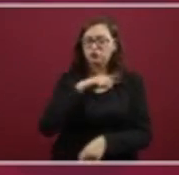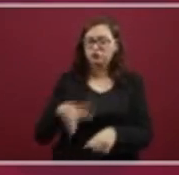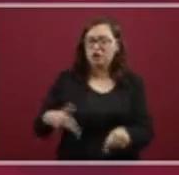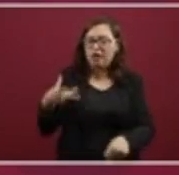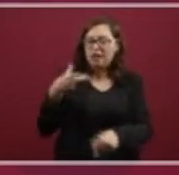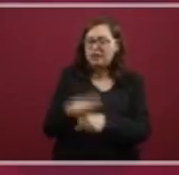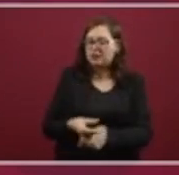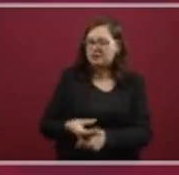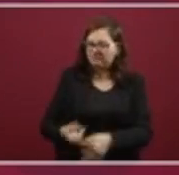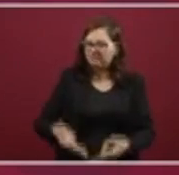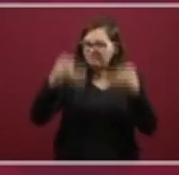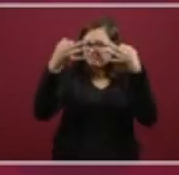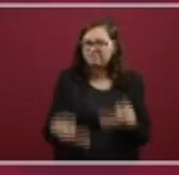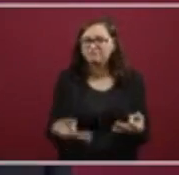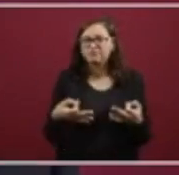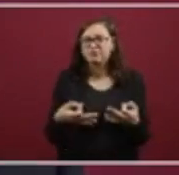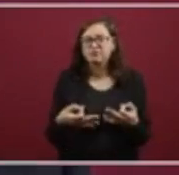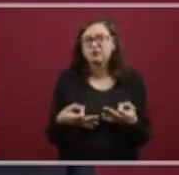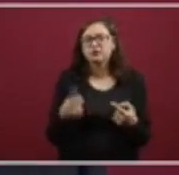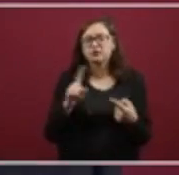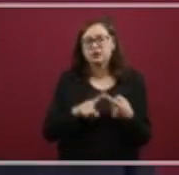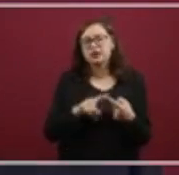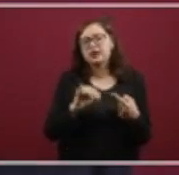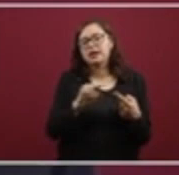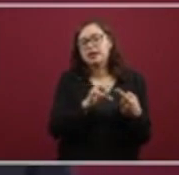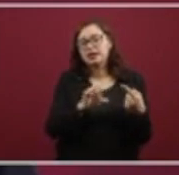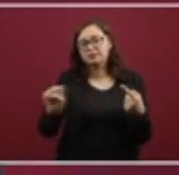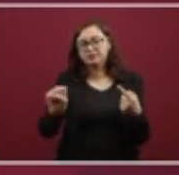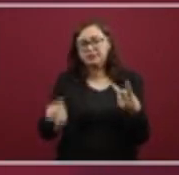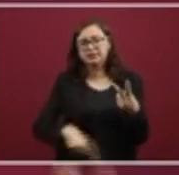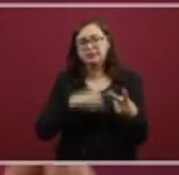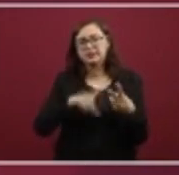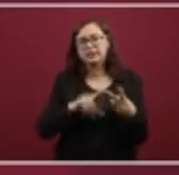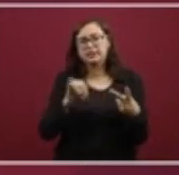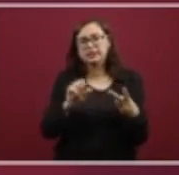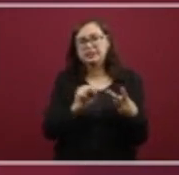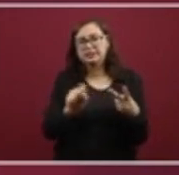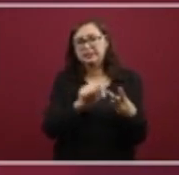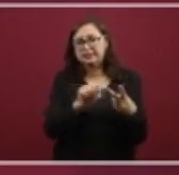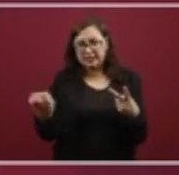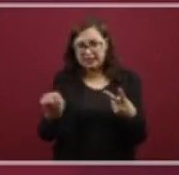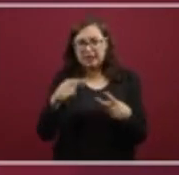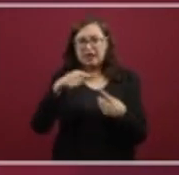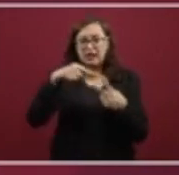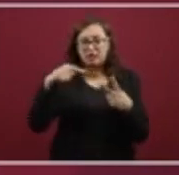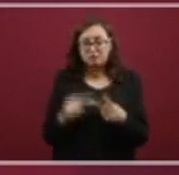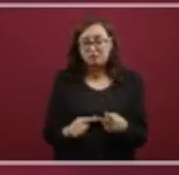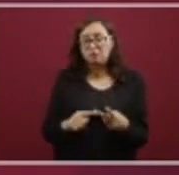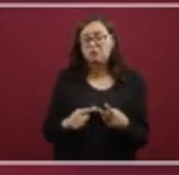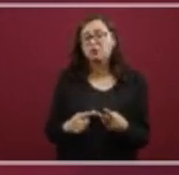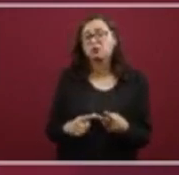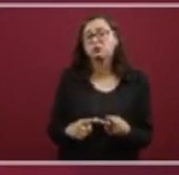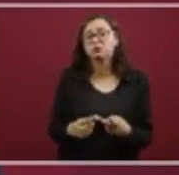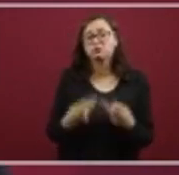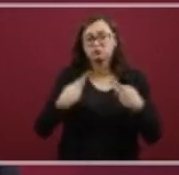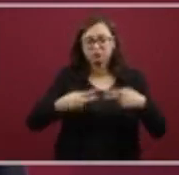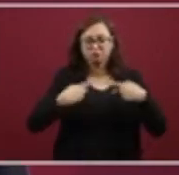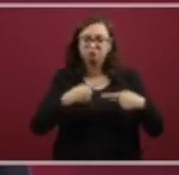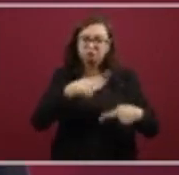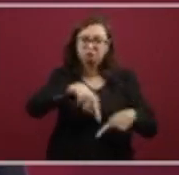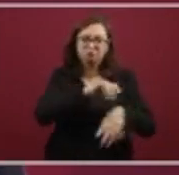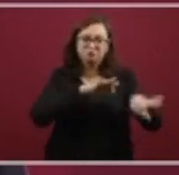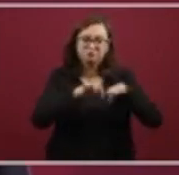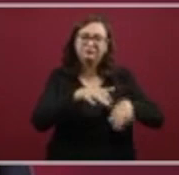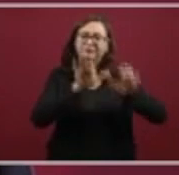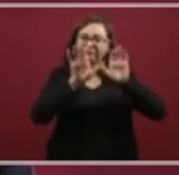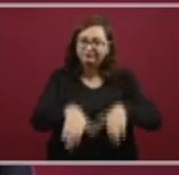fortaleciendo al seguro, al ISSSTE, para la atención de derechohabientes.